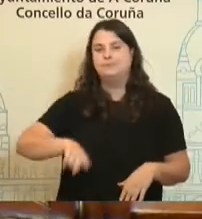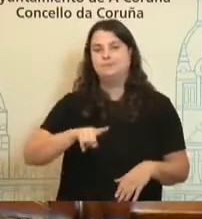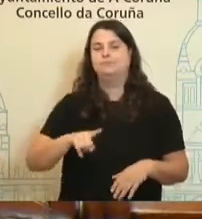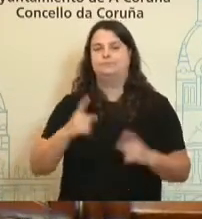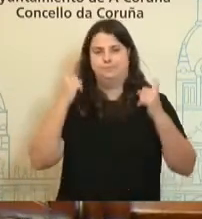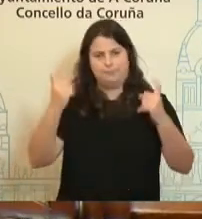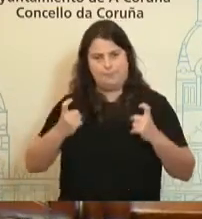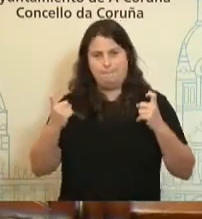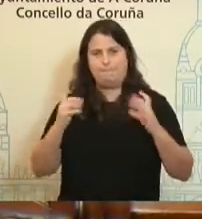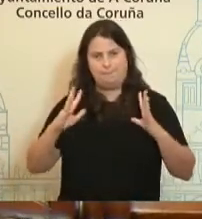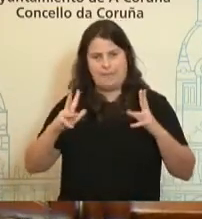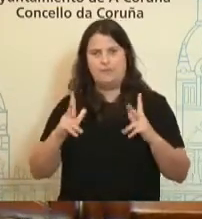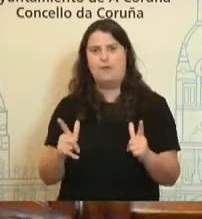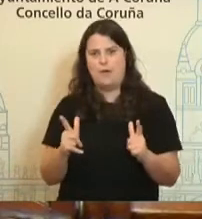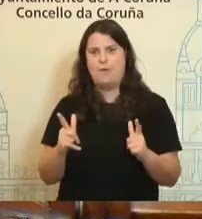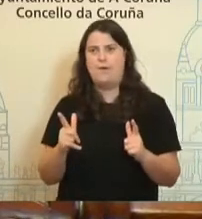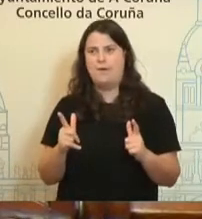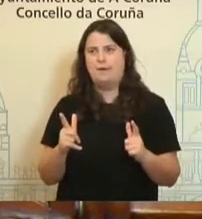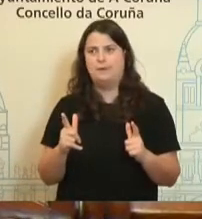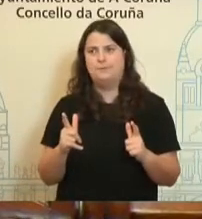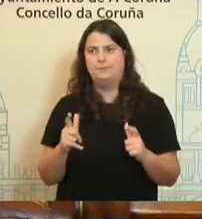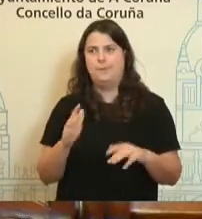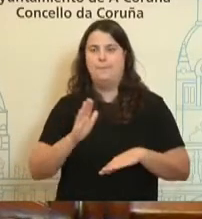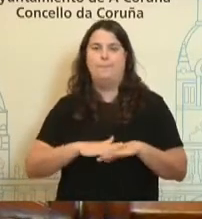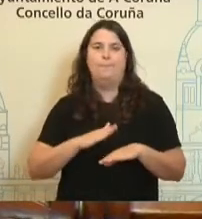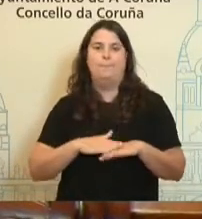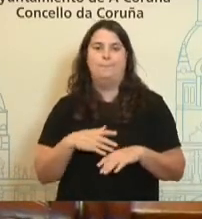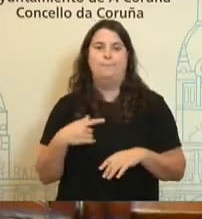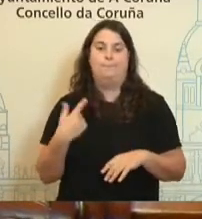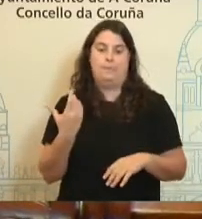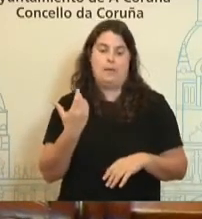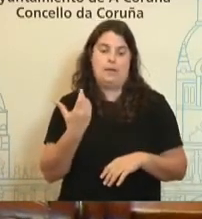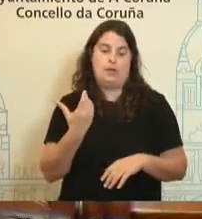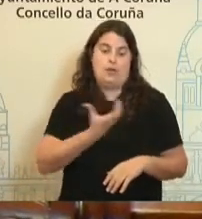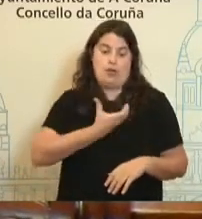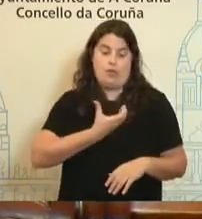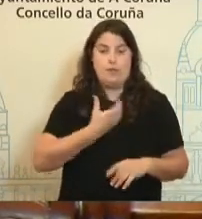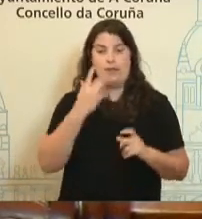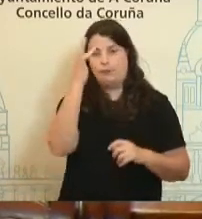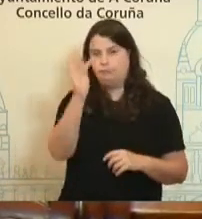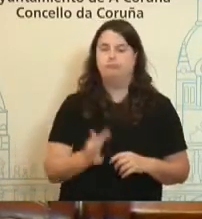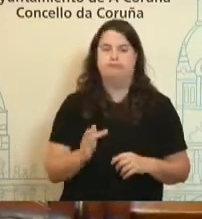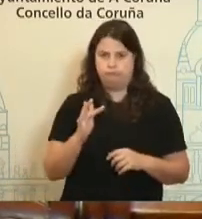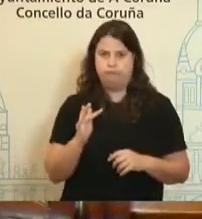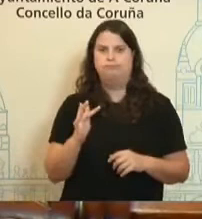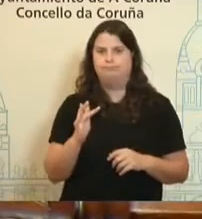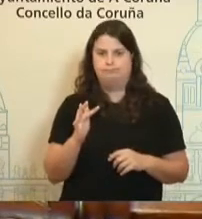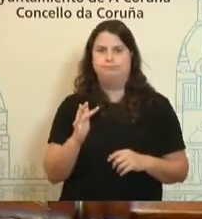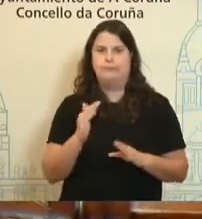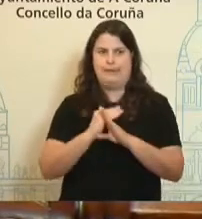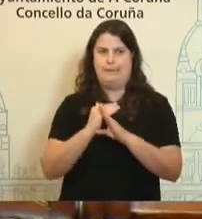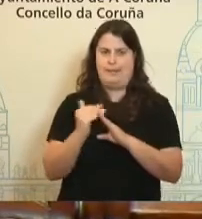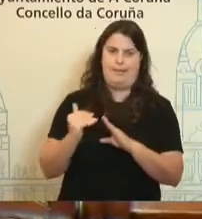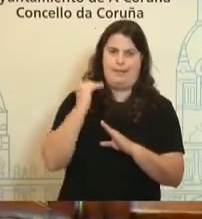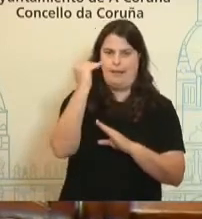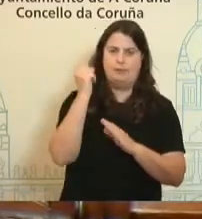nosa parte para que este Concello teña uns orzamentos á altura dos retos